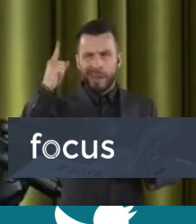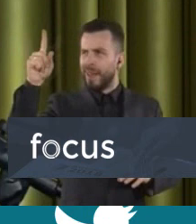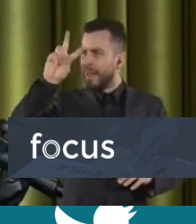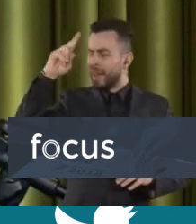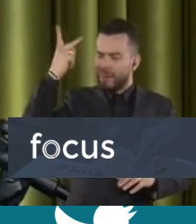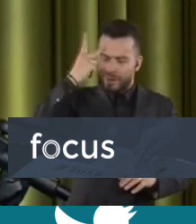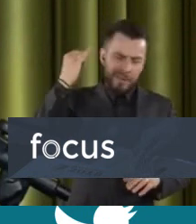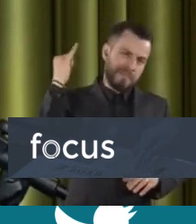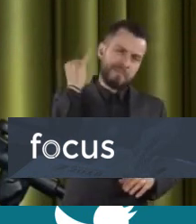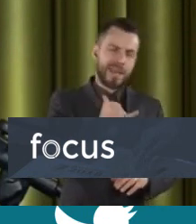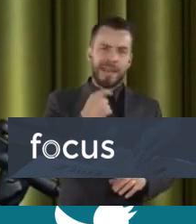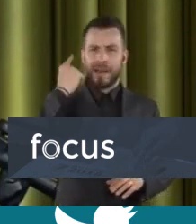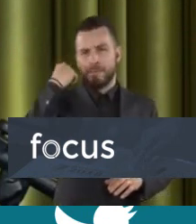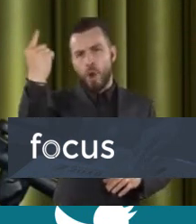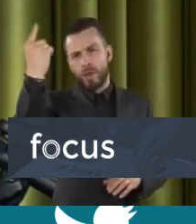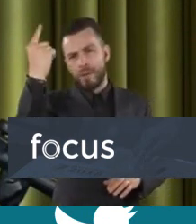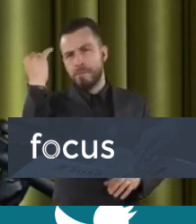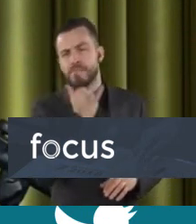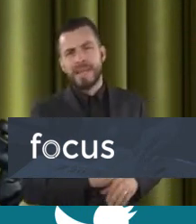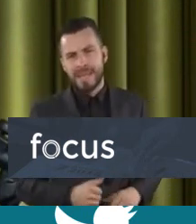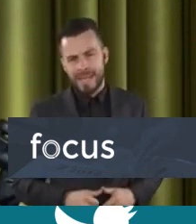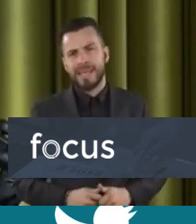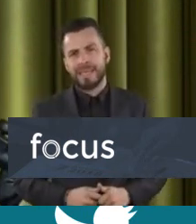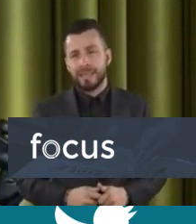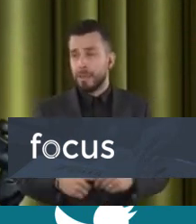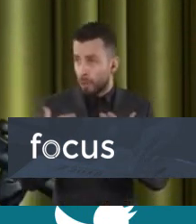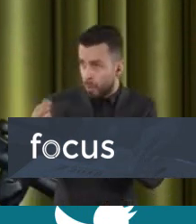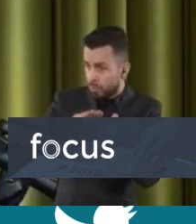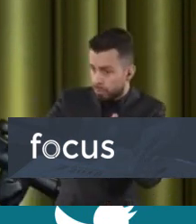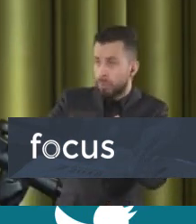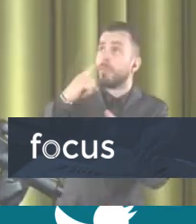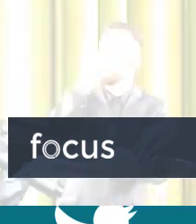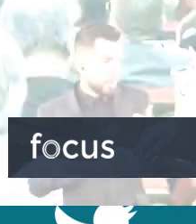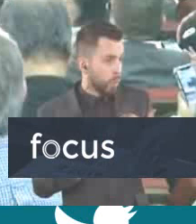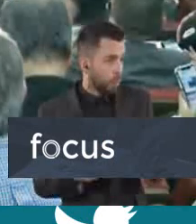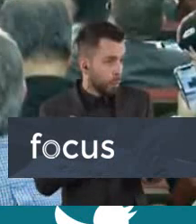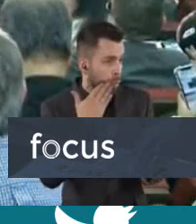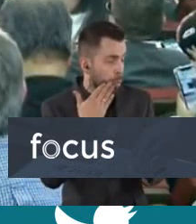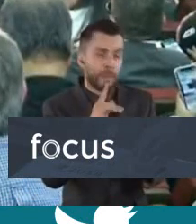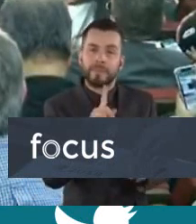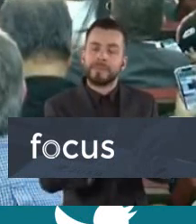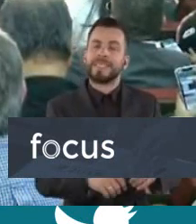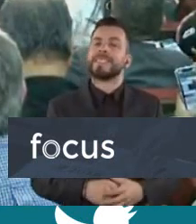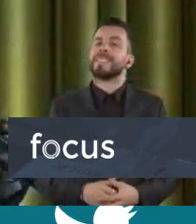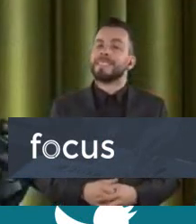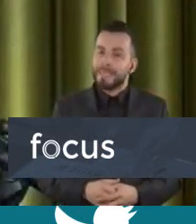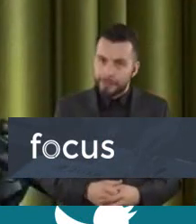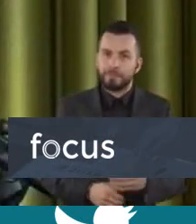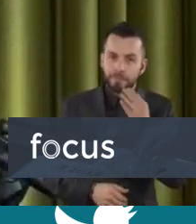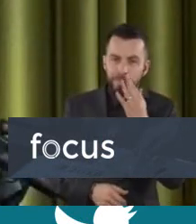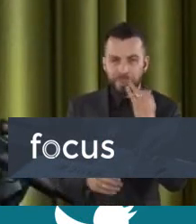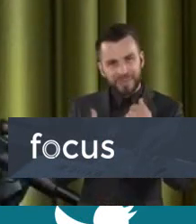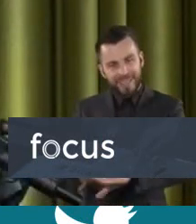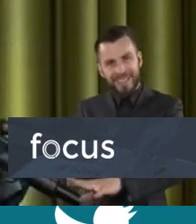sé cómo lo van a solucionar con la comunidad internacional. Y como lo hemos advertido